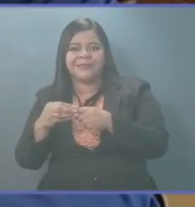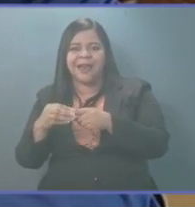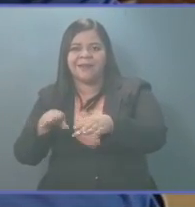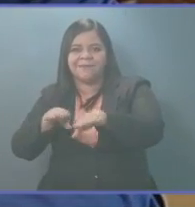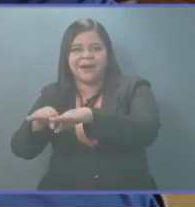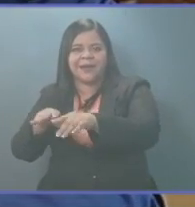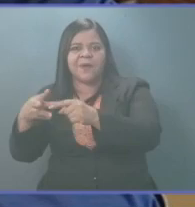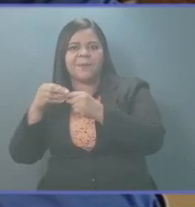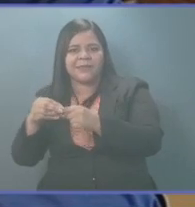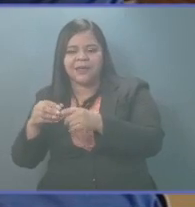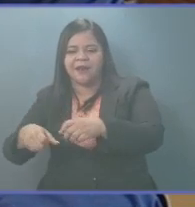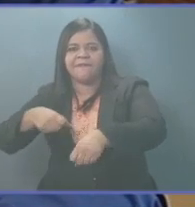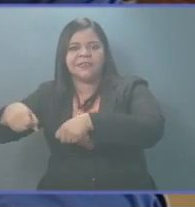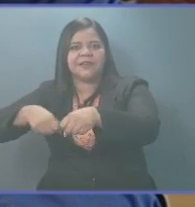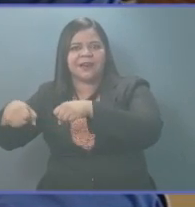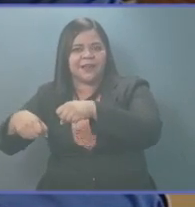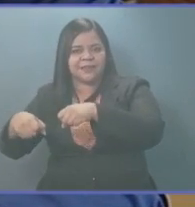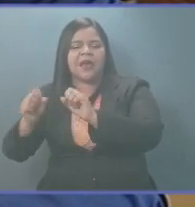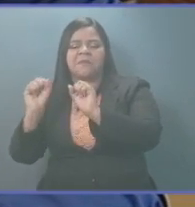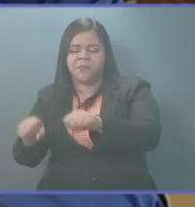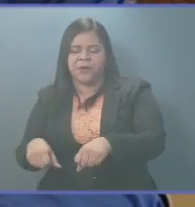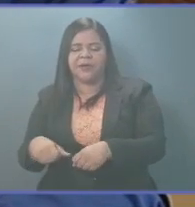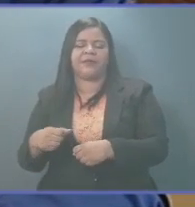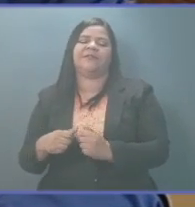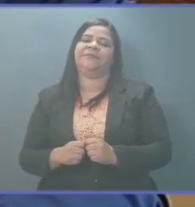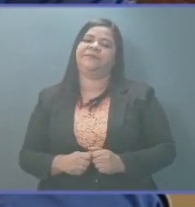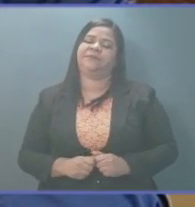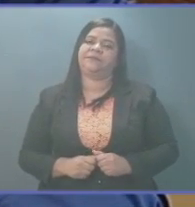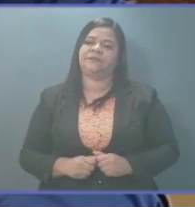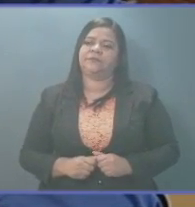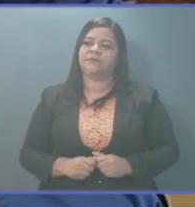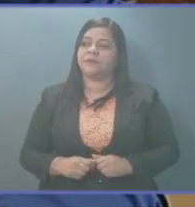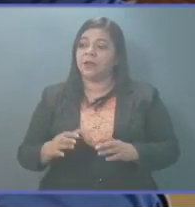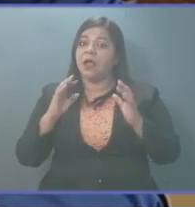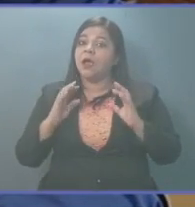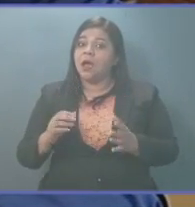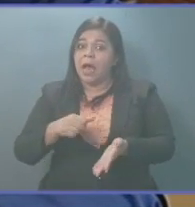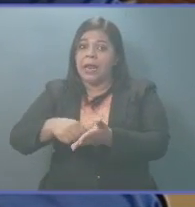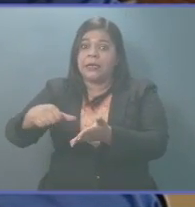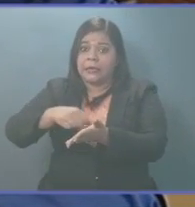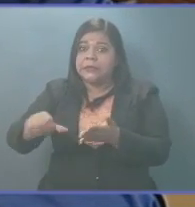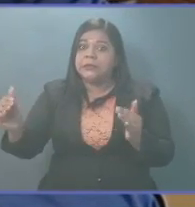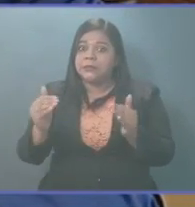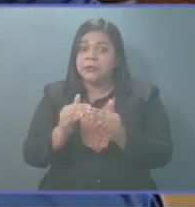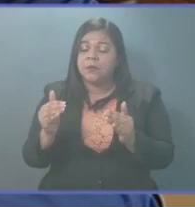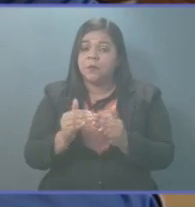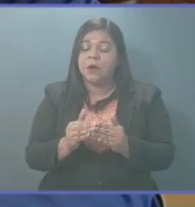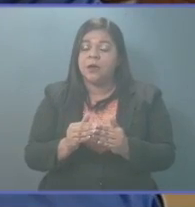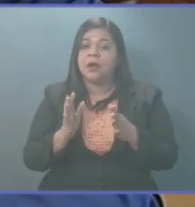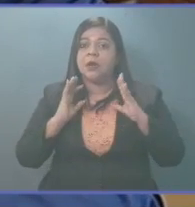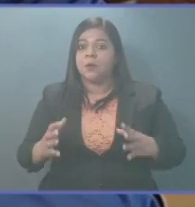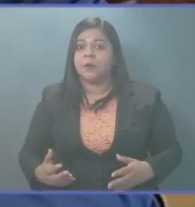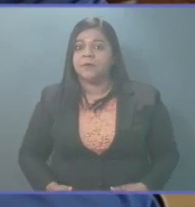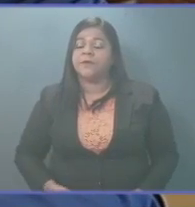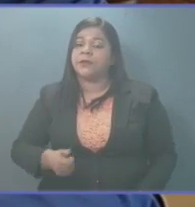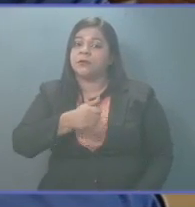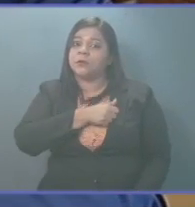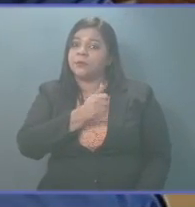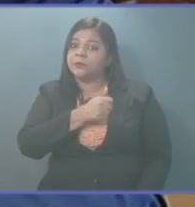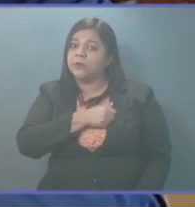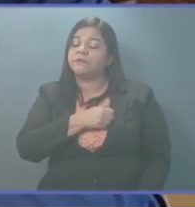puedan utilizarse para desplazarse a los diferentes lugares. Los gobiernos municipales y el gobierno central también tiene